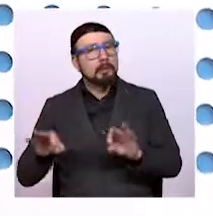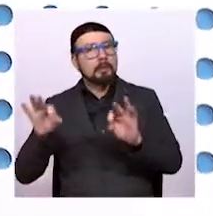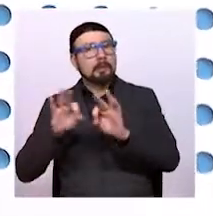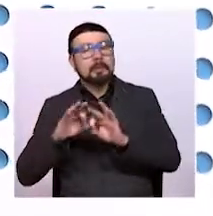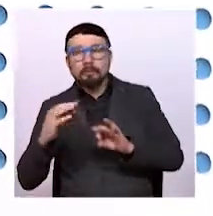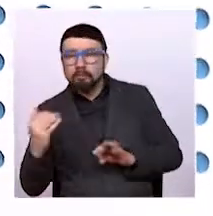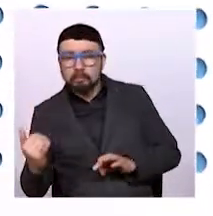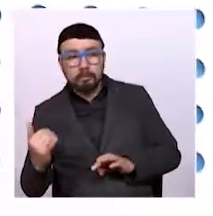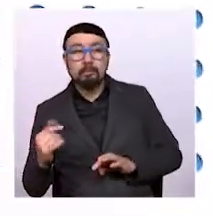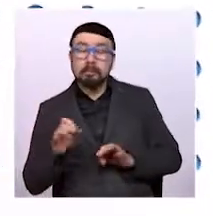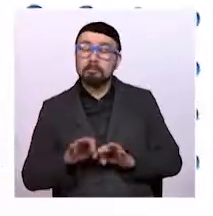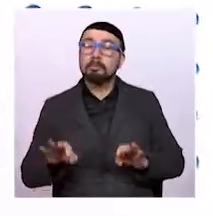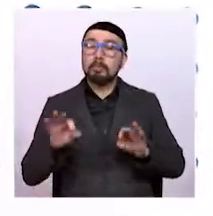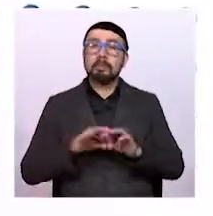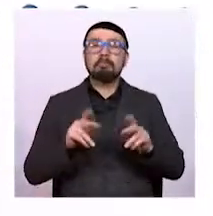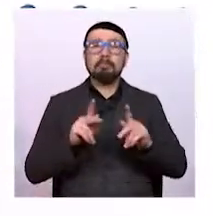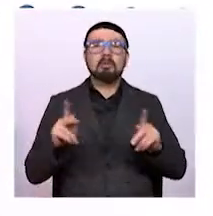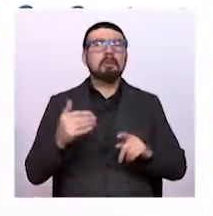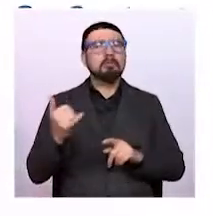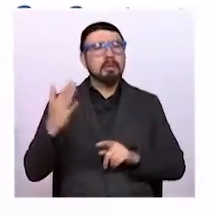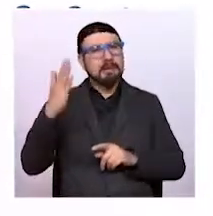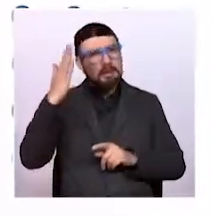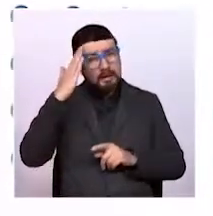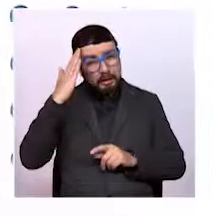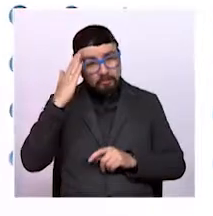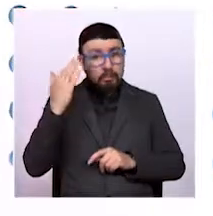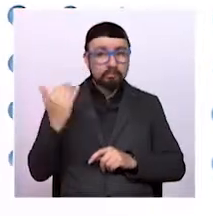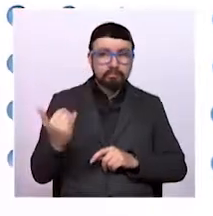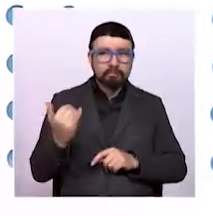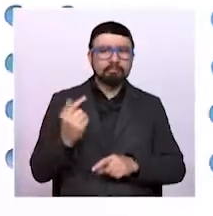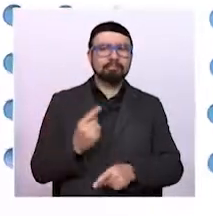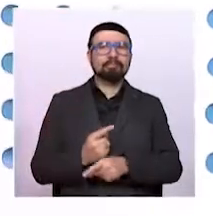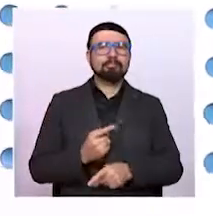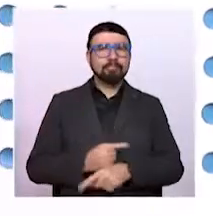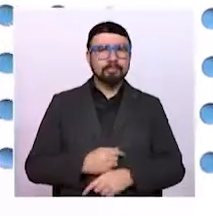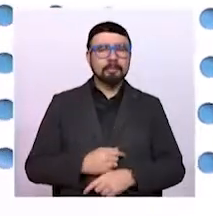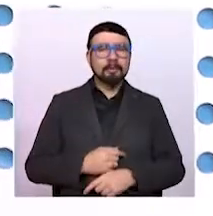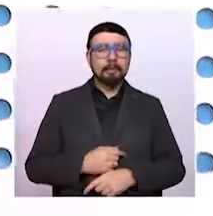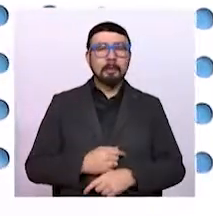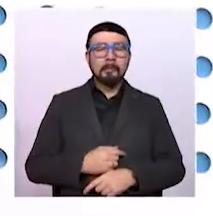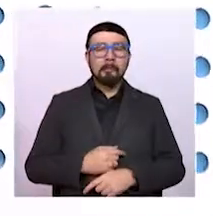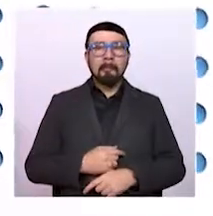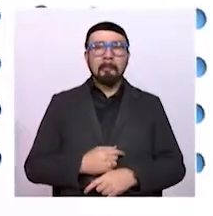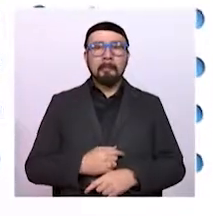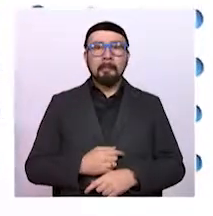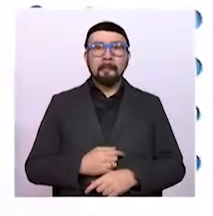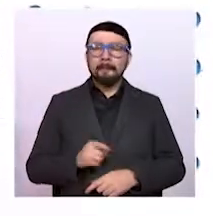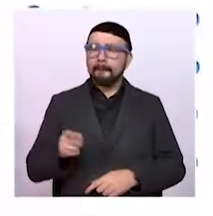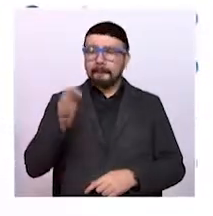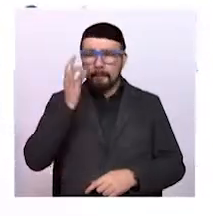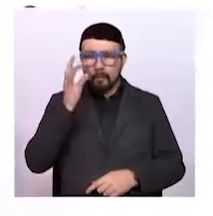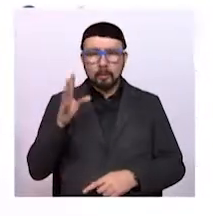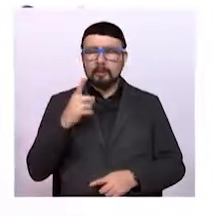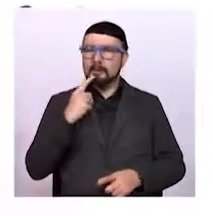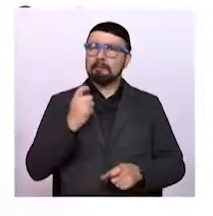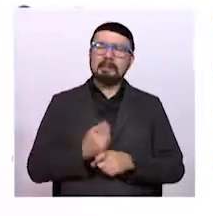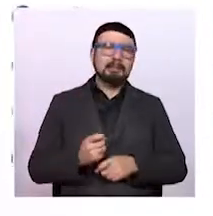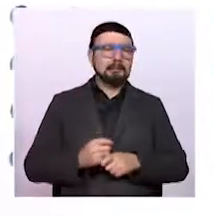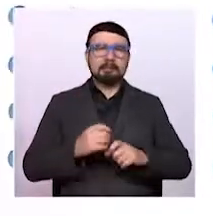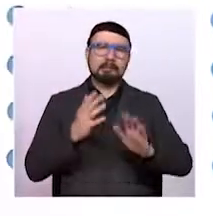muy importante que las personas sepan acerca de él que pronto es difícil de discutir